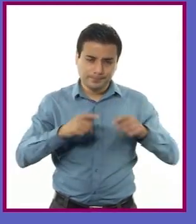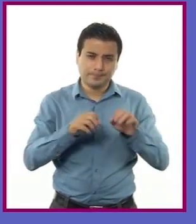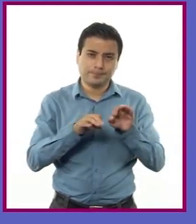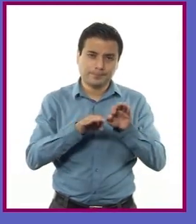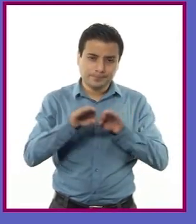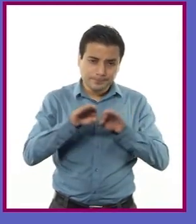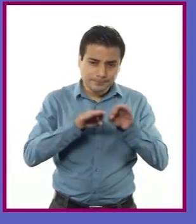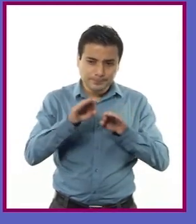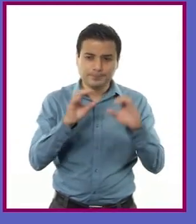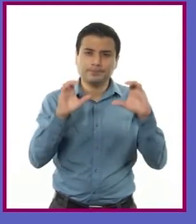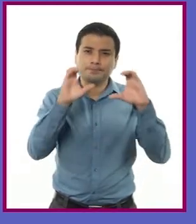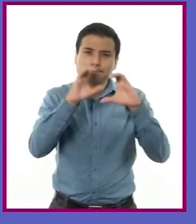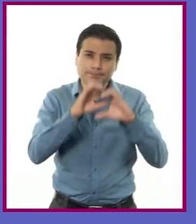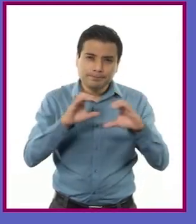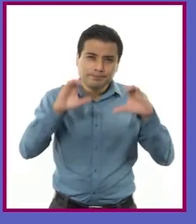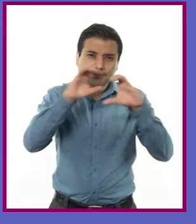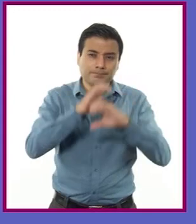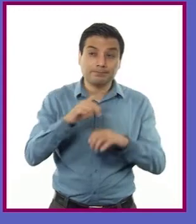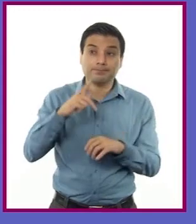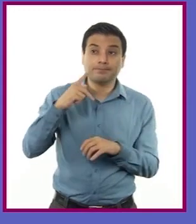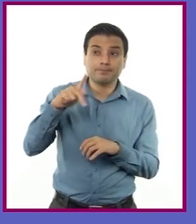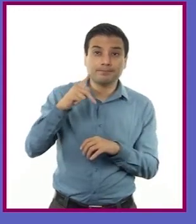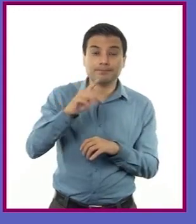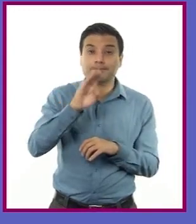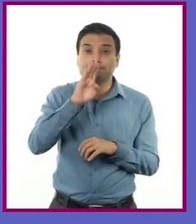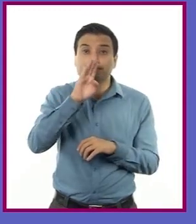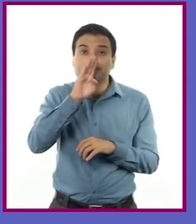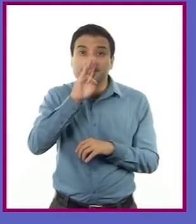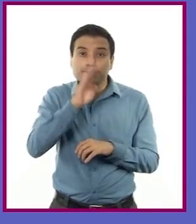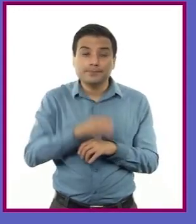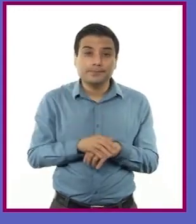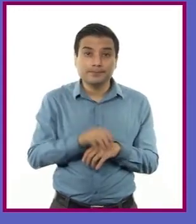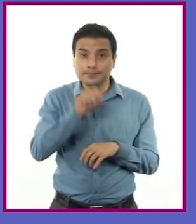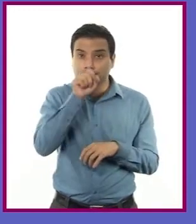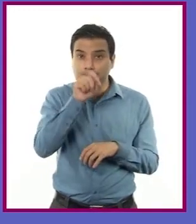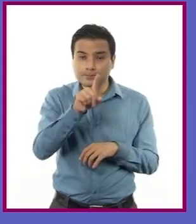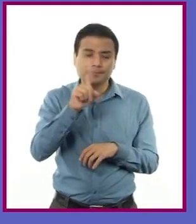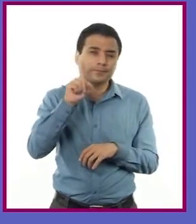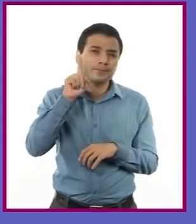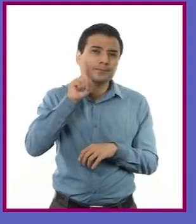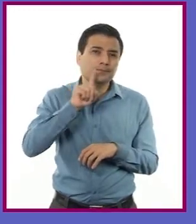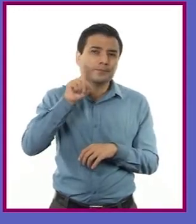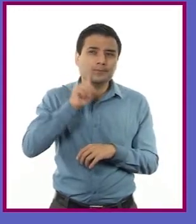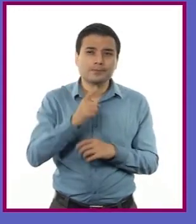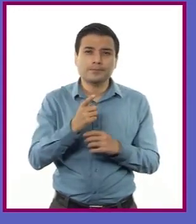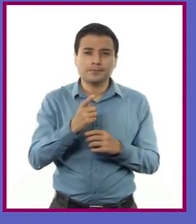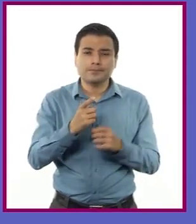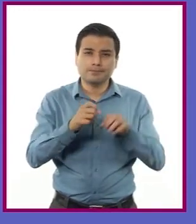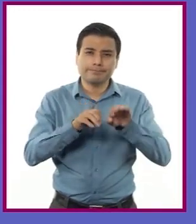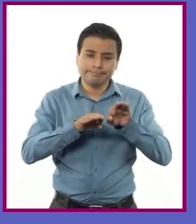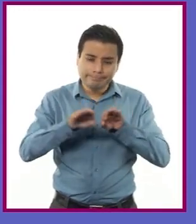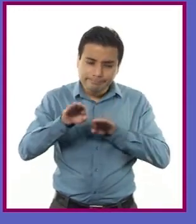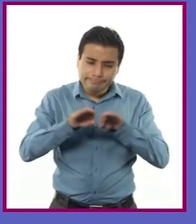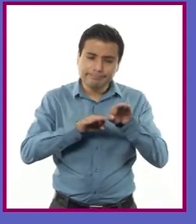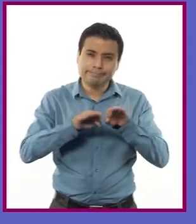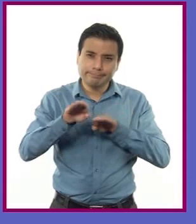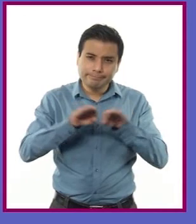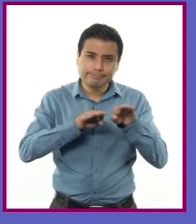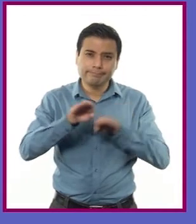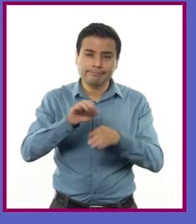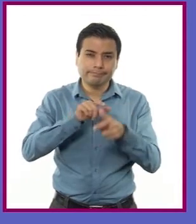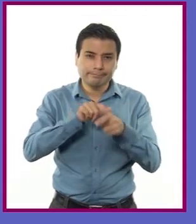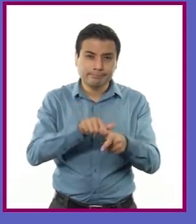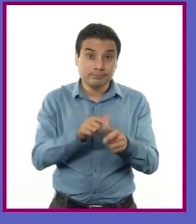agricultores, y su madre y todas sus mamacitas preparando el sostenimiento de los que trabajan.